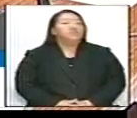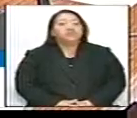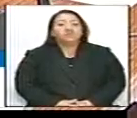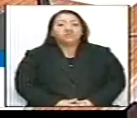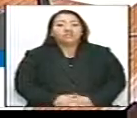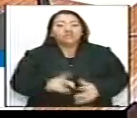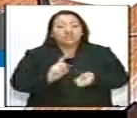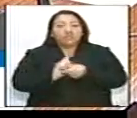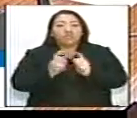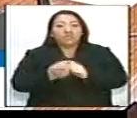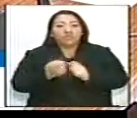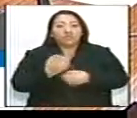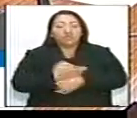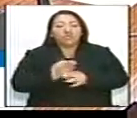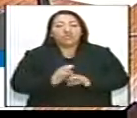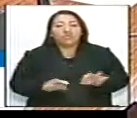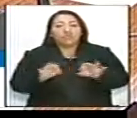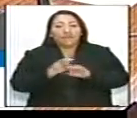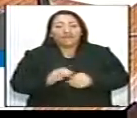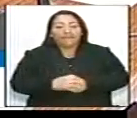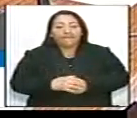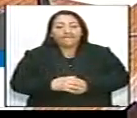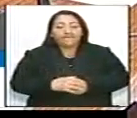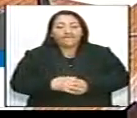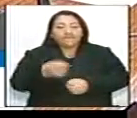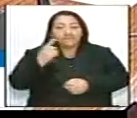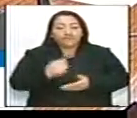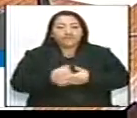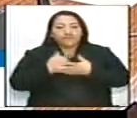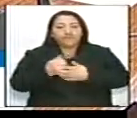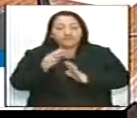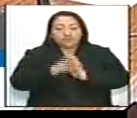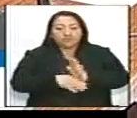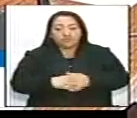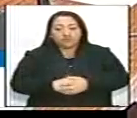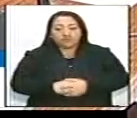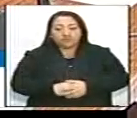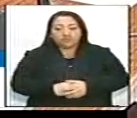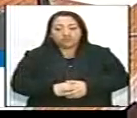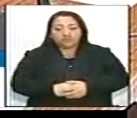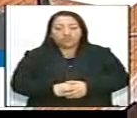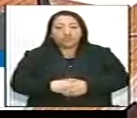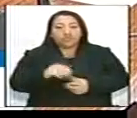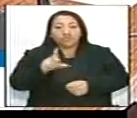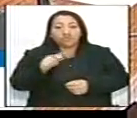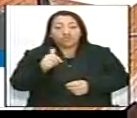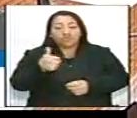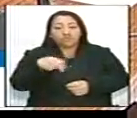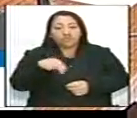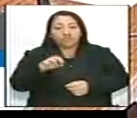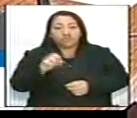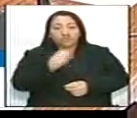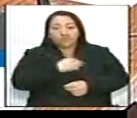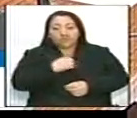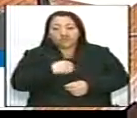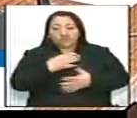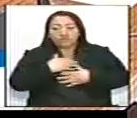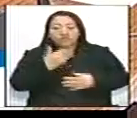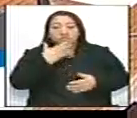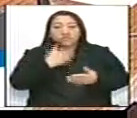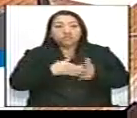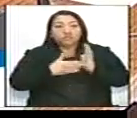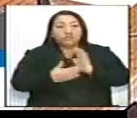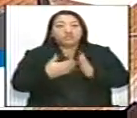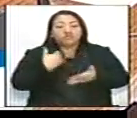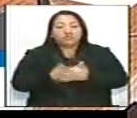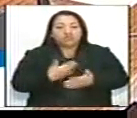se convierte en un instrumento como herramienta para ayudar a reducir la anemia. Y es el Ministerio de Salud quien presenta la propuesta.